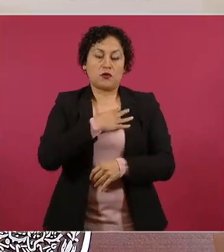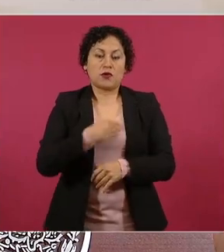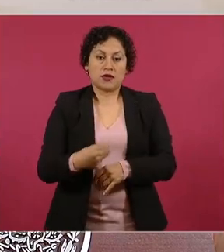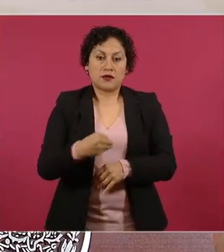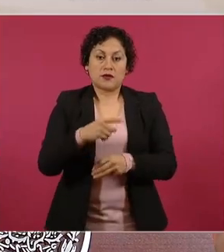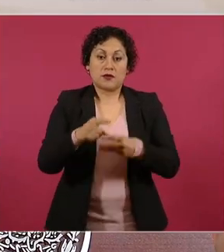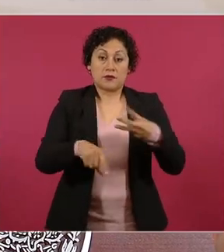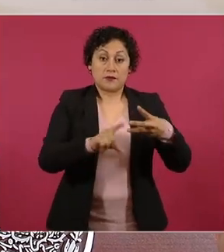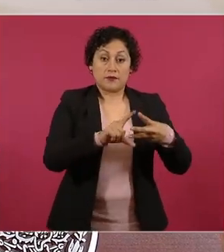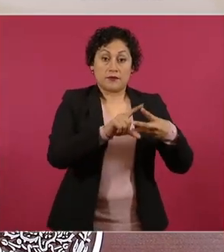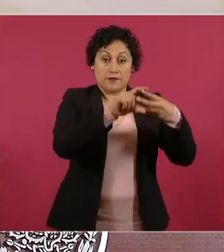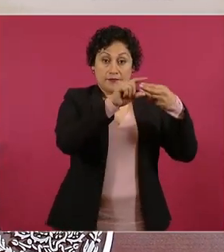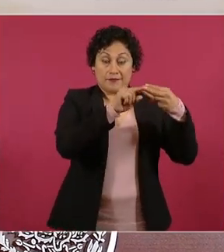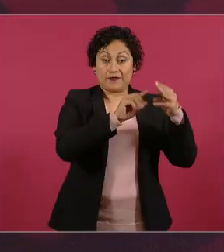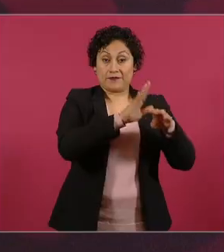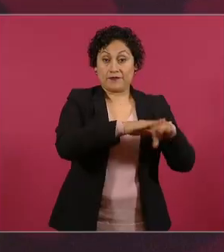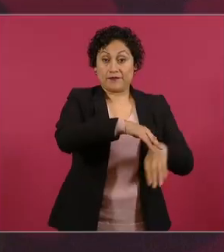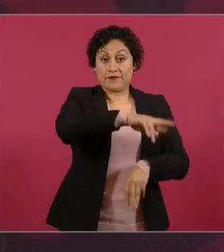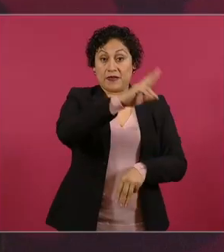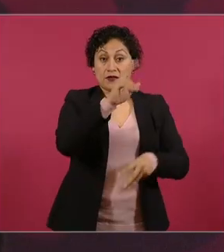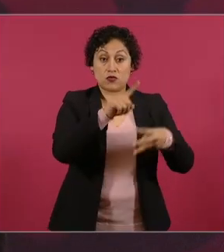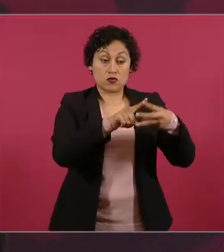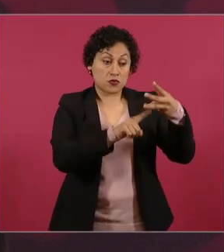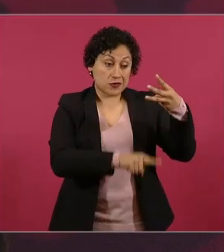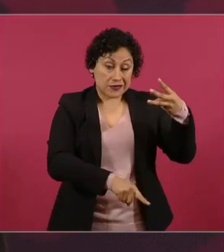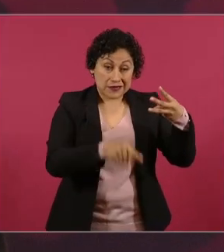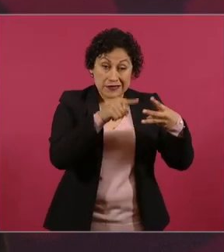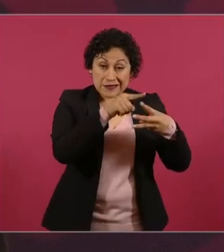el que más se cuidaba de todos